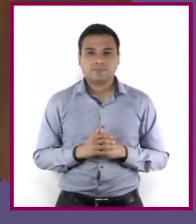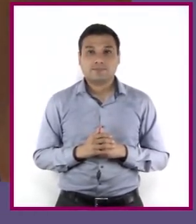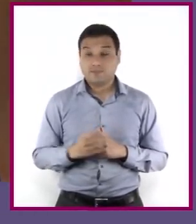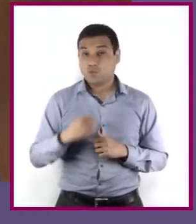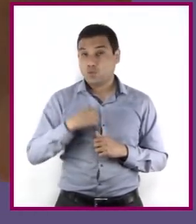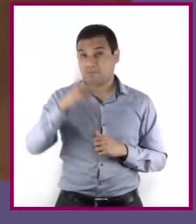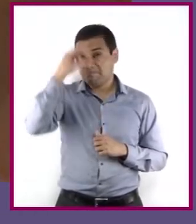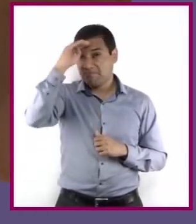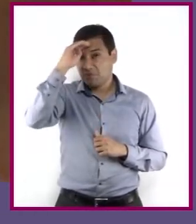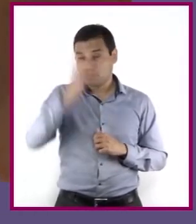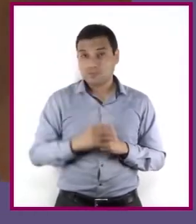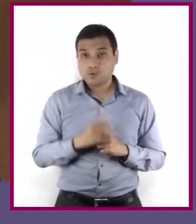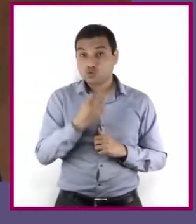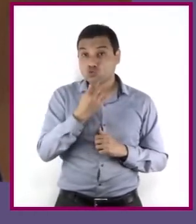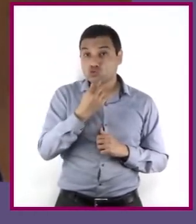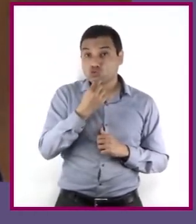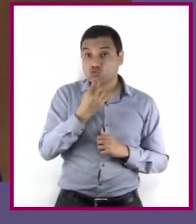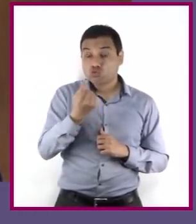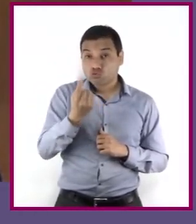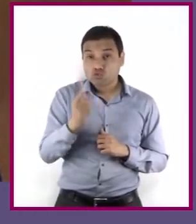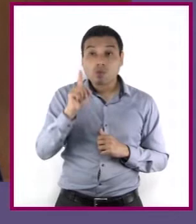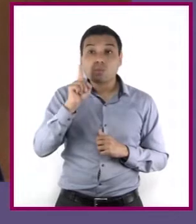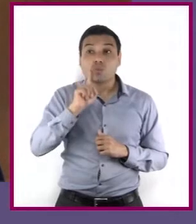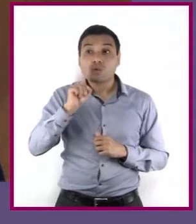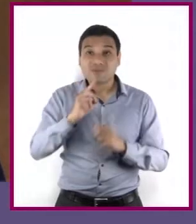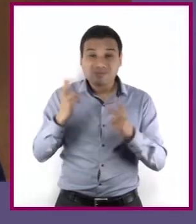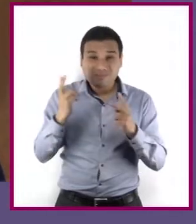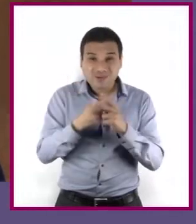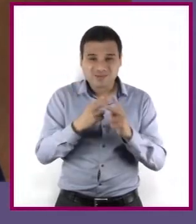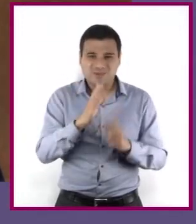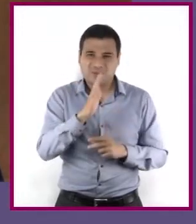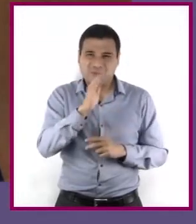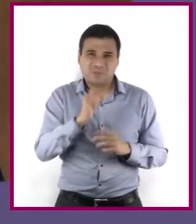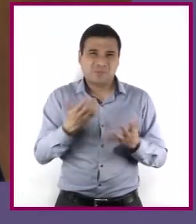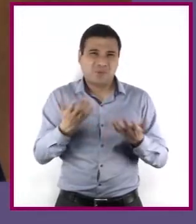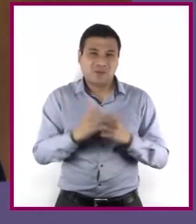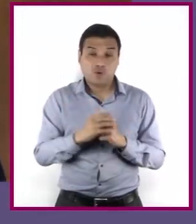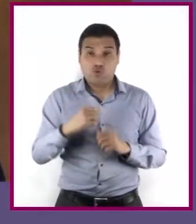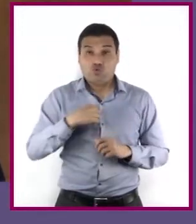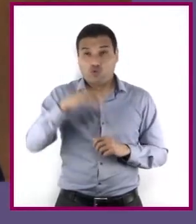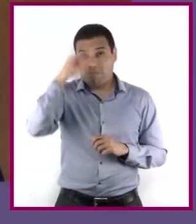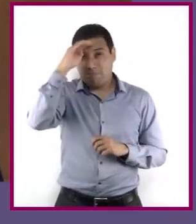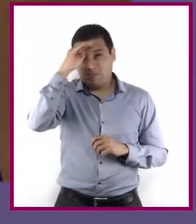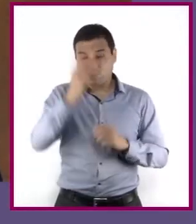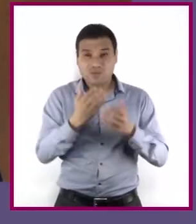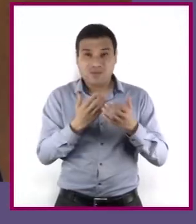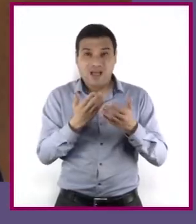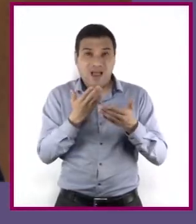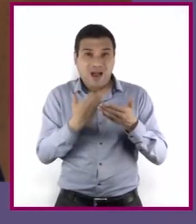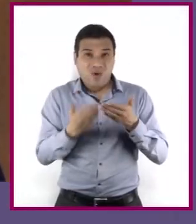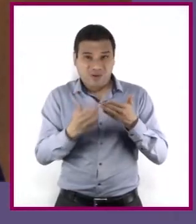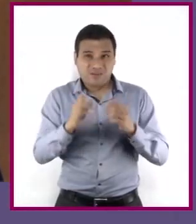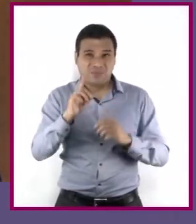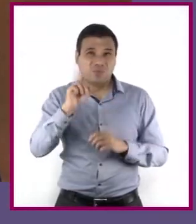Considero que ninguna niña debería ser víctima de feminicidio. Creo que la realidad social que vivimos las mujeres debe